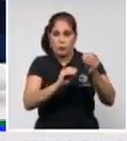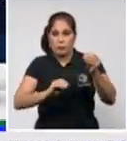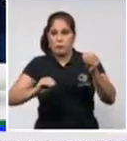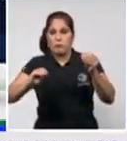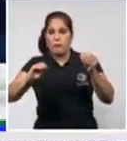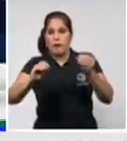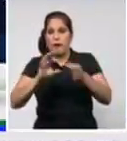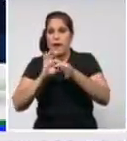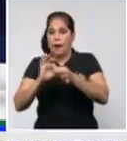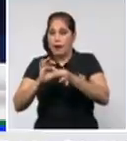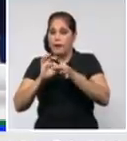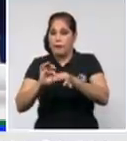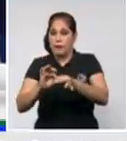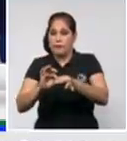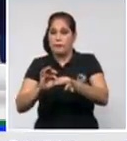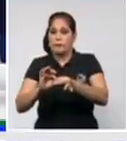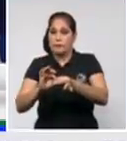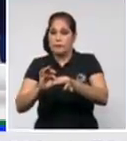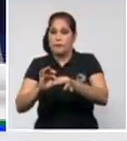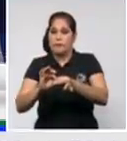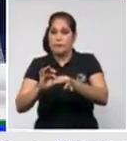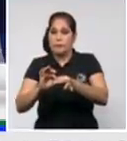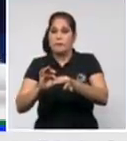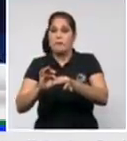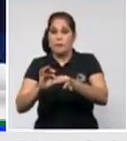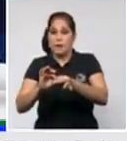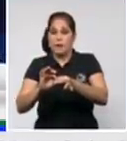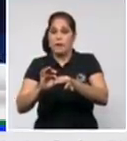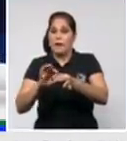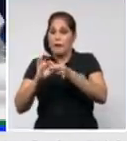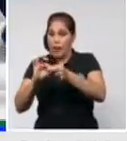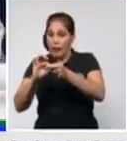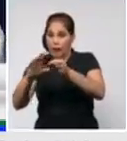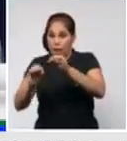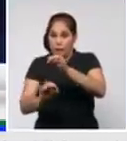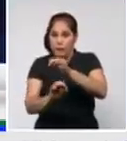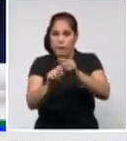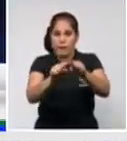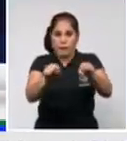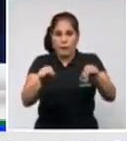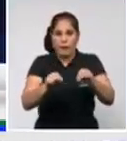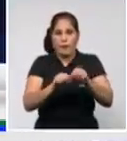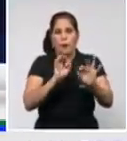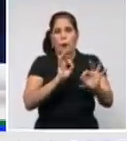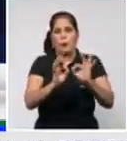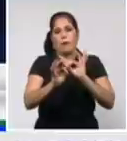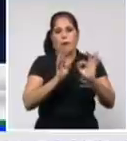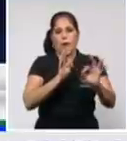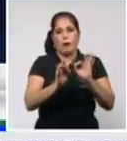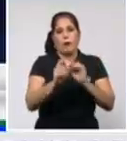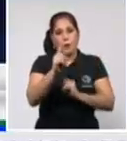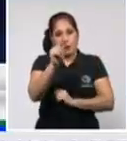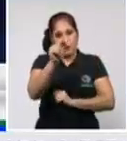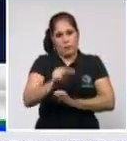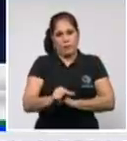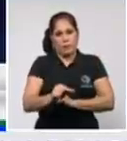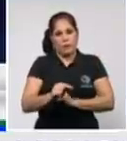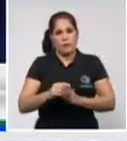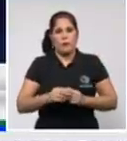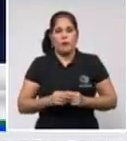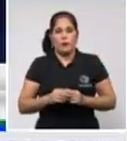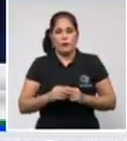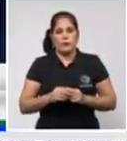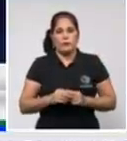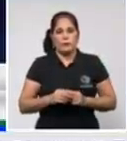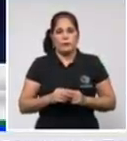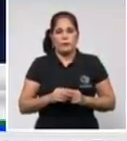grave y del reporte de grave pasó al estado de cuidado uno de los pacientes que teníamos